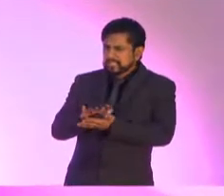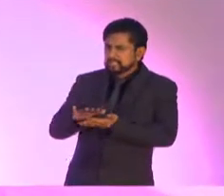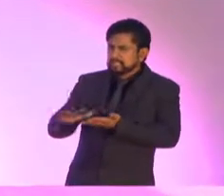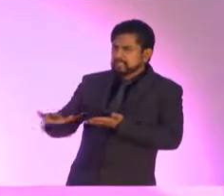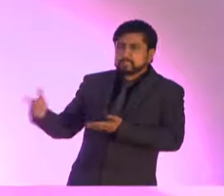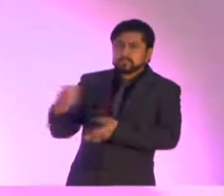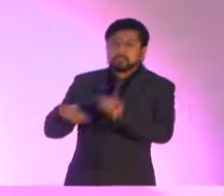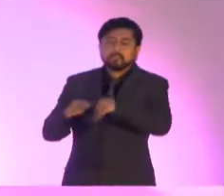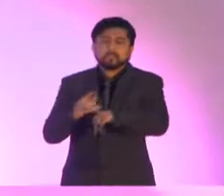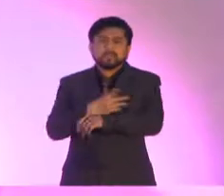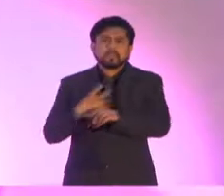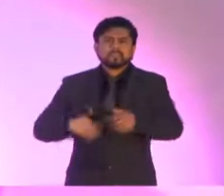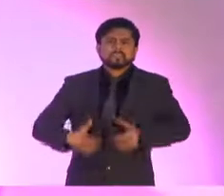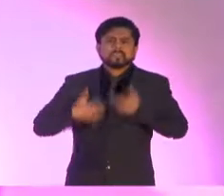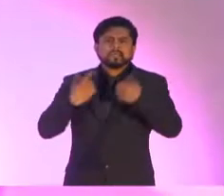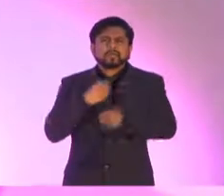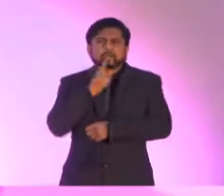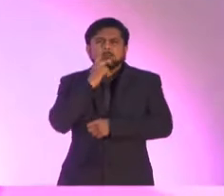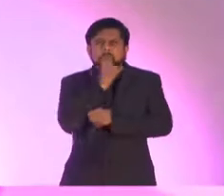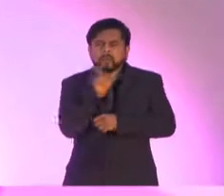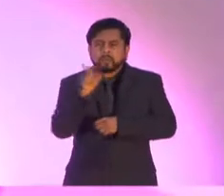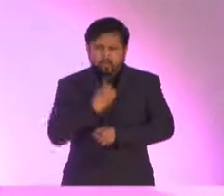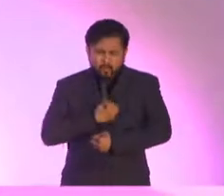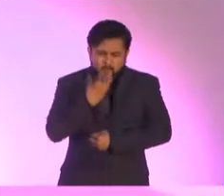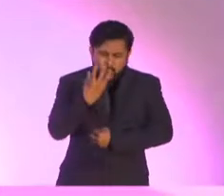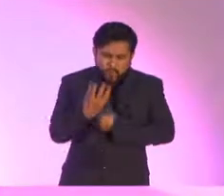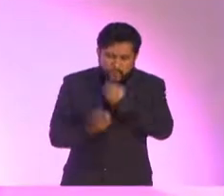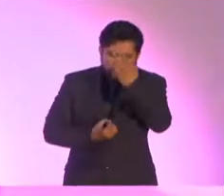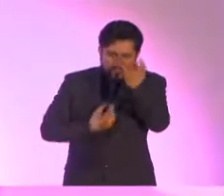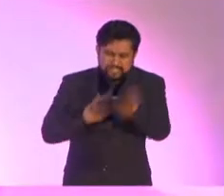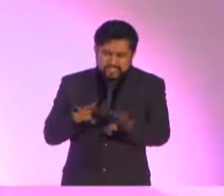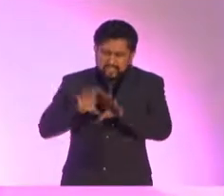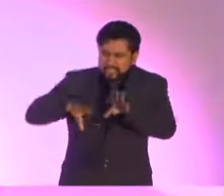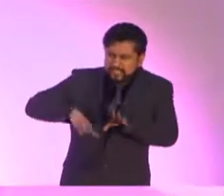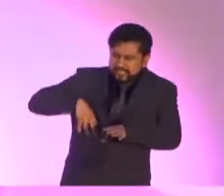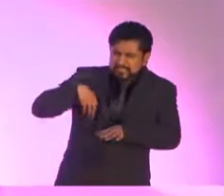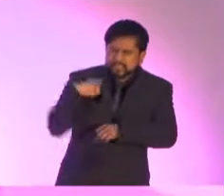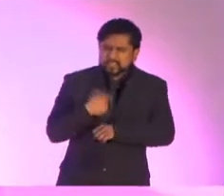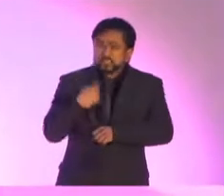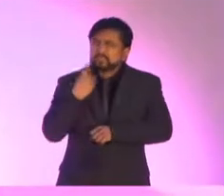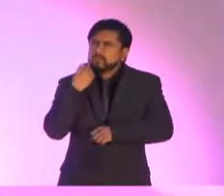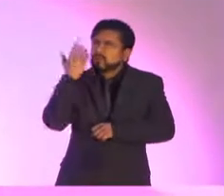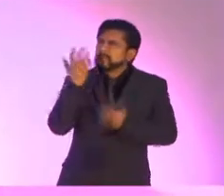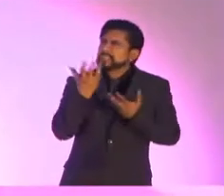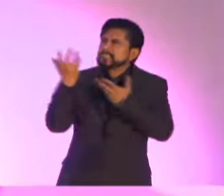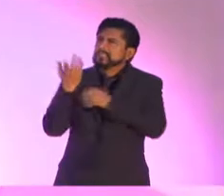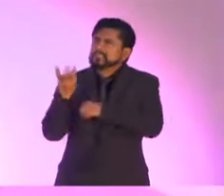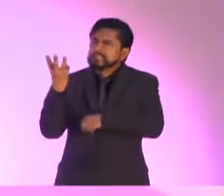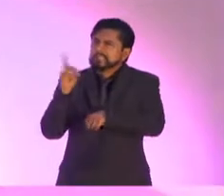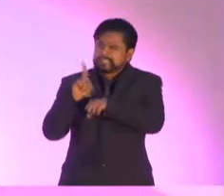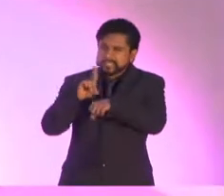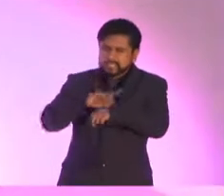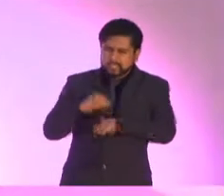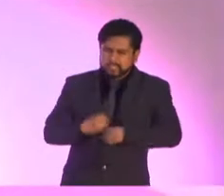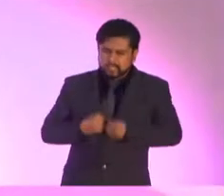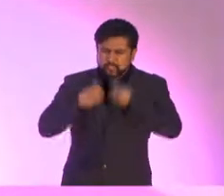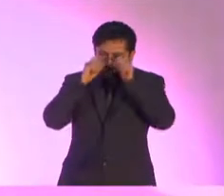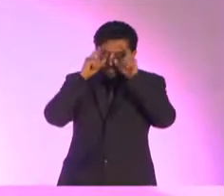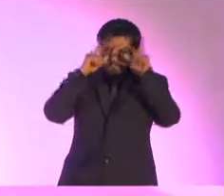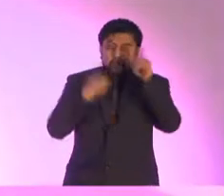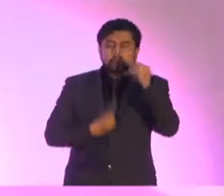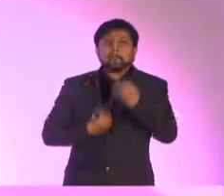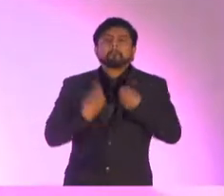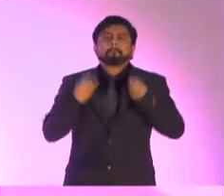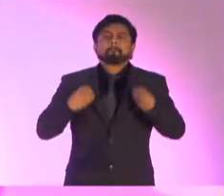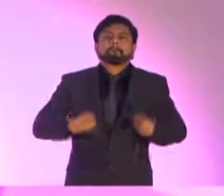Fue vencido. Hace una parábola para salvarse, resucitar al tercer día. Ha comprado un viejo libro de versos en el que